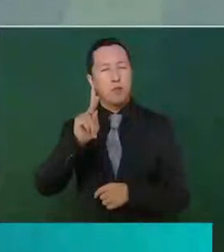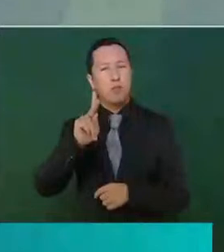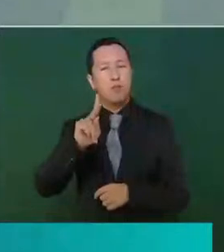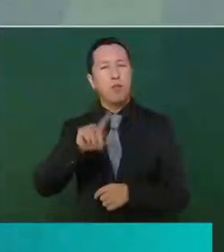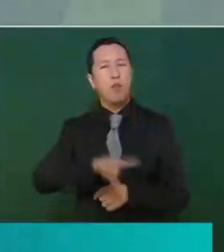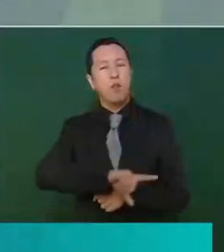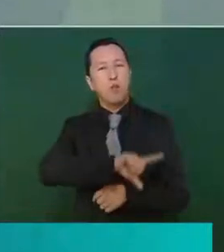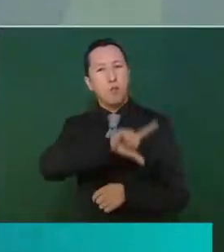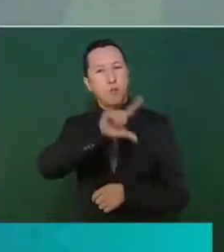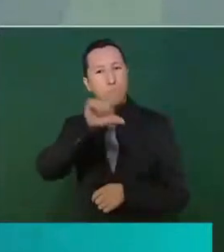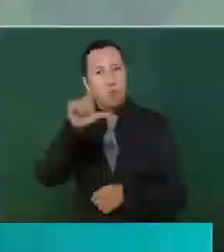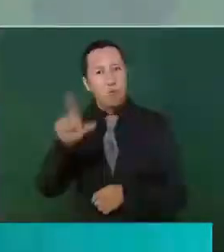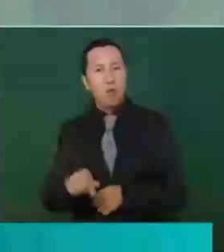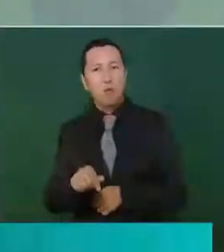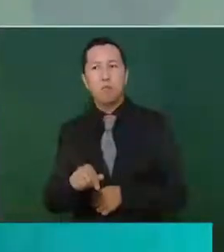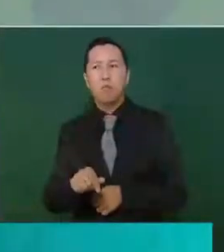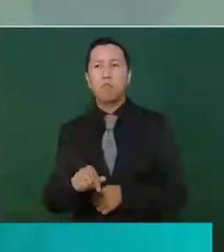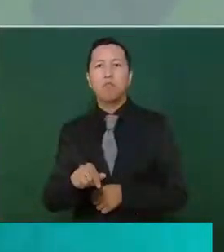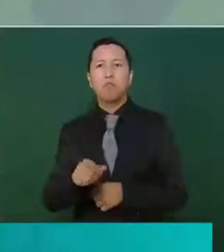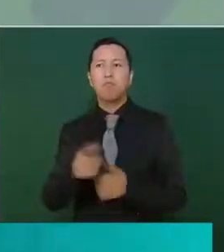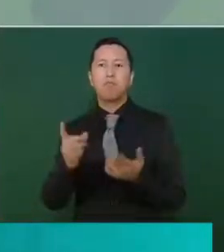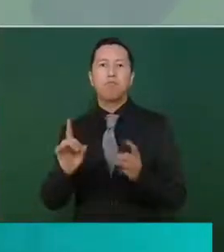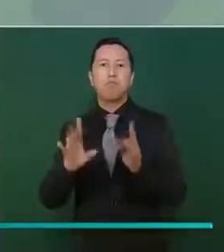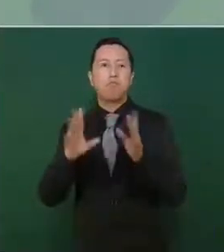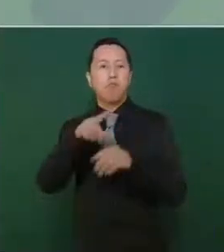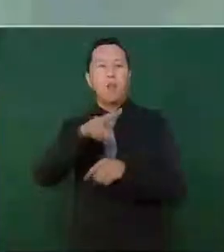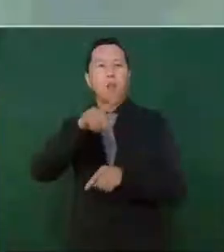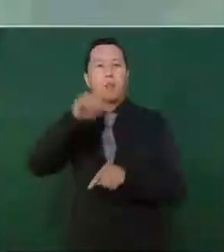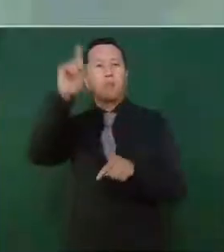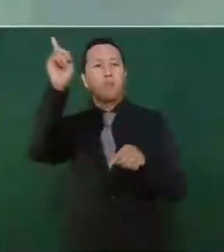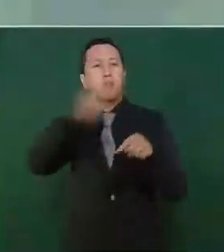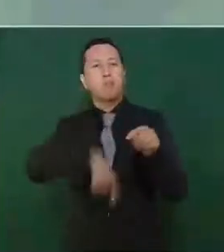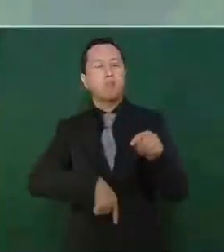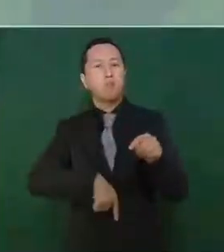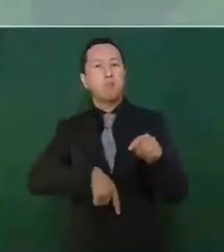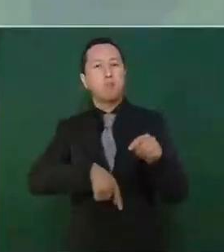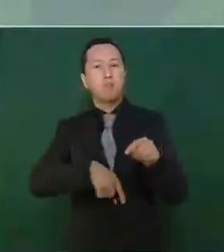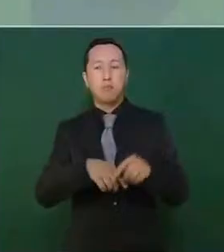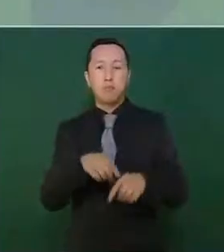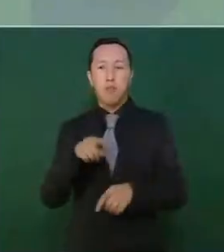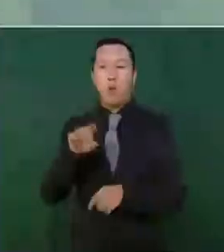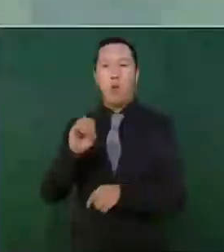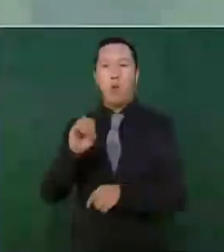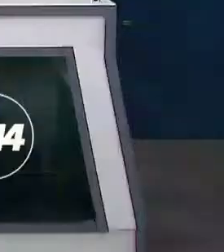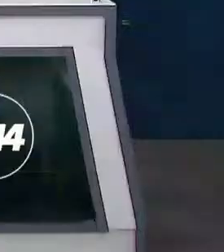da la destitución, aprueba la OEA.